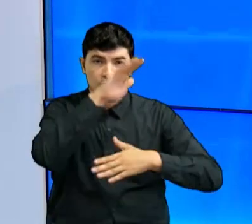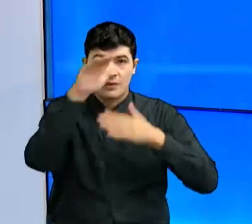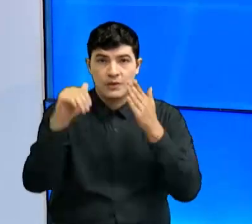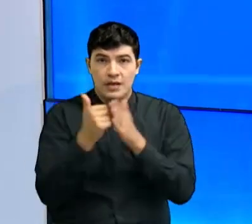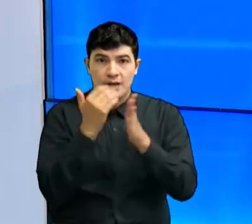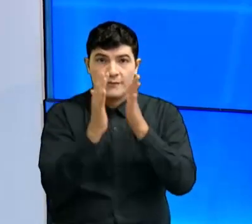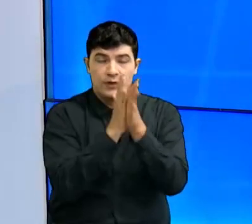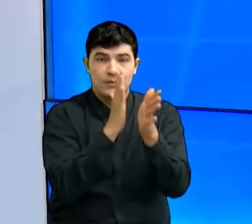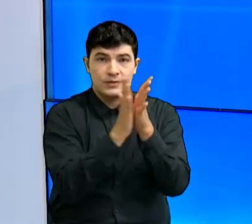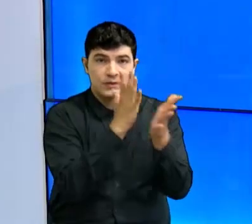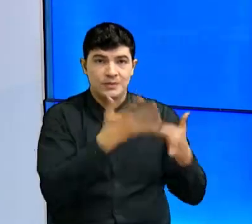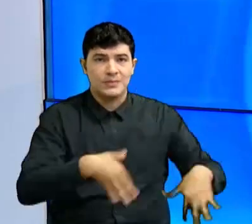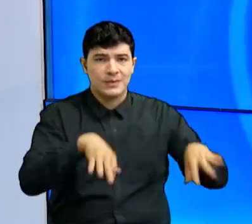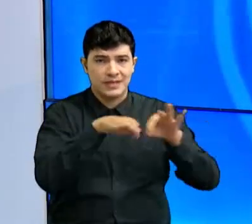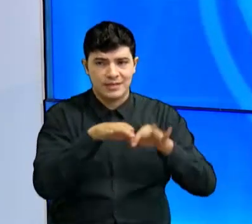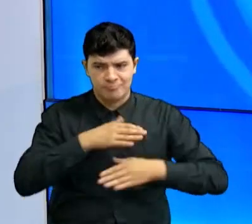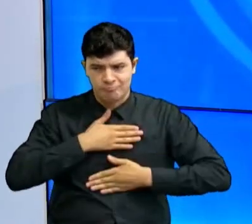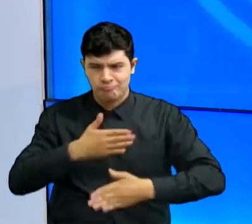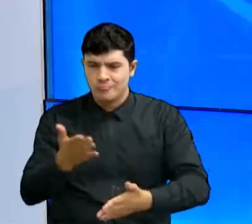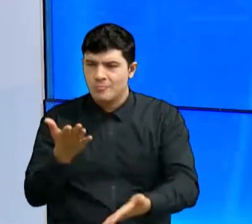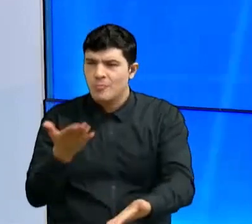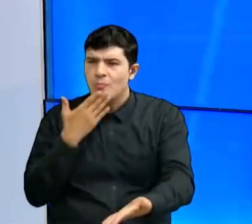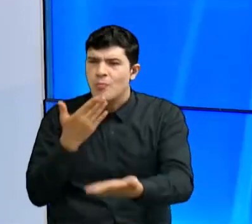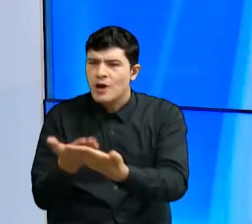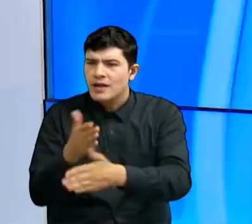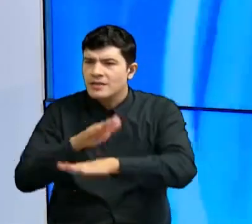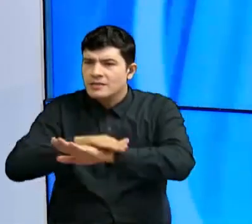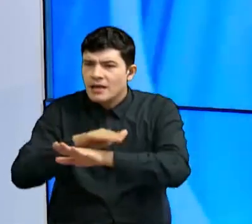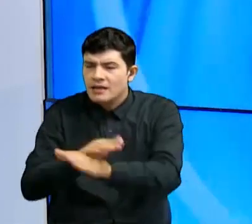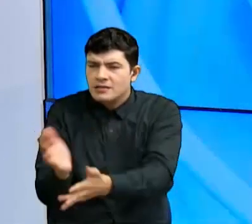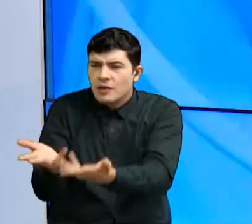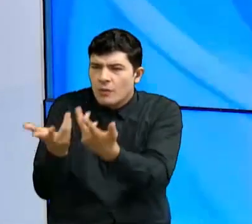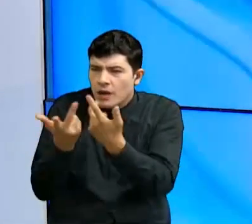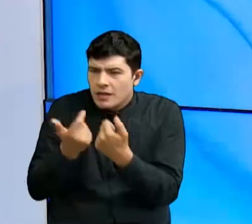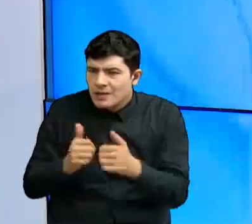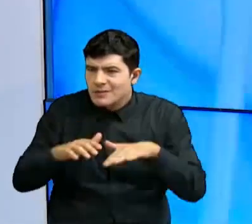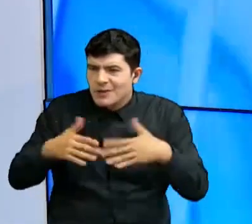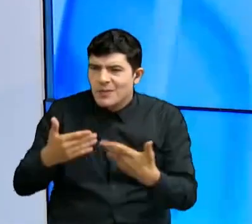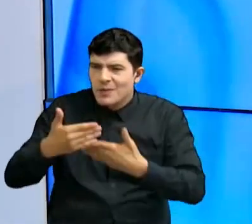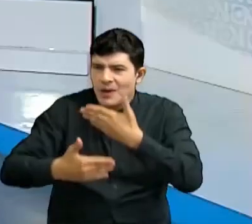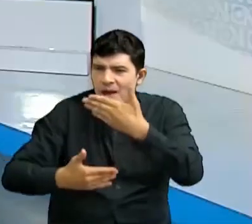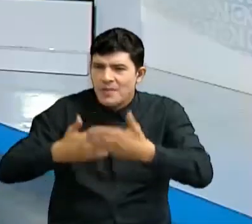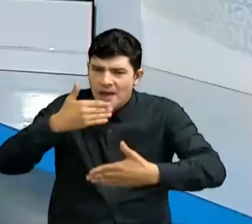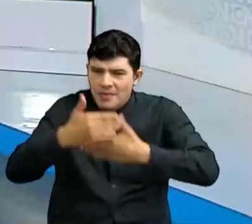información. Luis Antonio, le saludamos, buenas tardes y cuéntenos cómo ha sido esta reactivación paulatina del sector panelero.